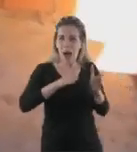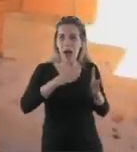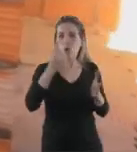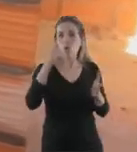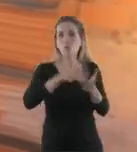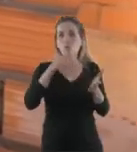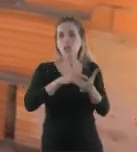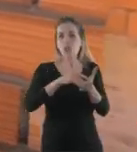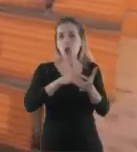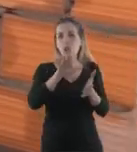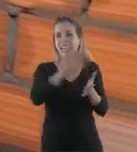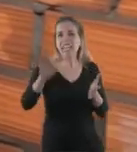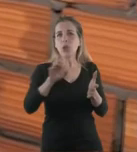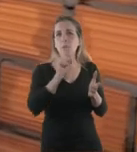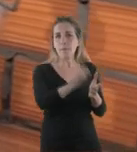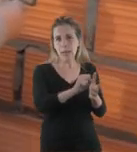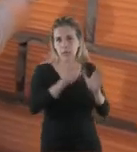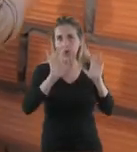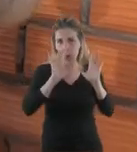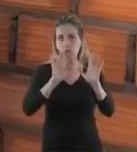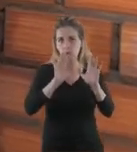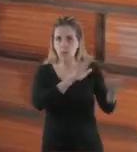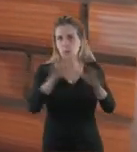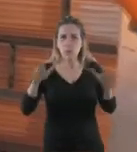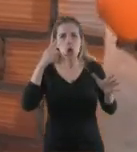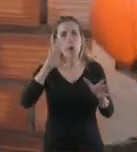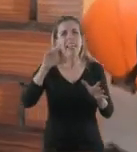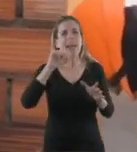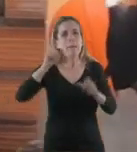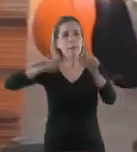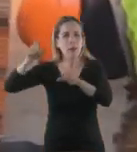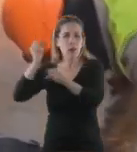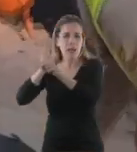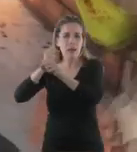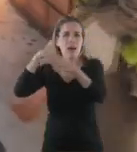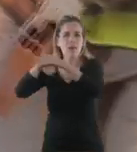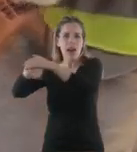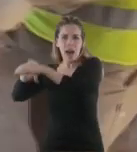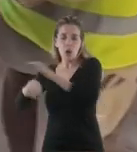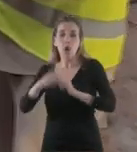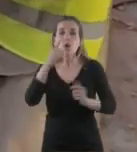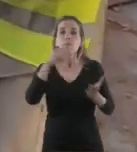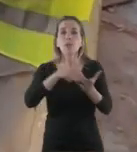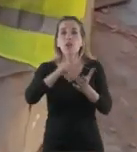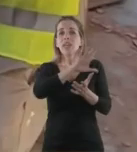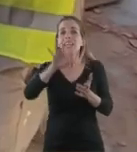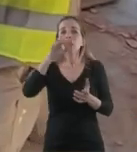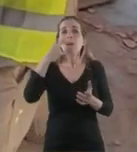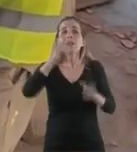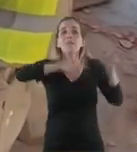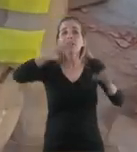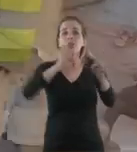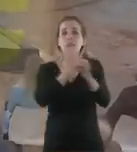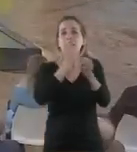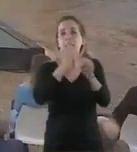casi 90.000 bancarios sino un millón y medio de trabajadores de todos los sectores